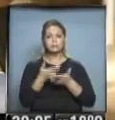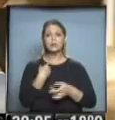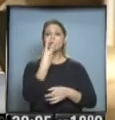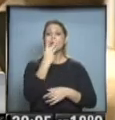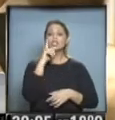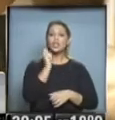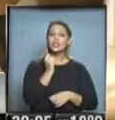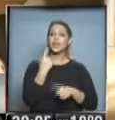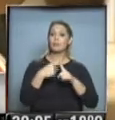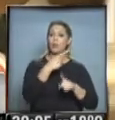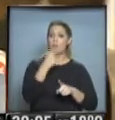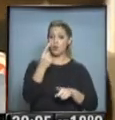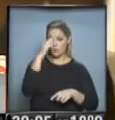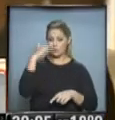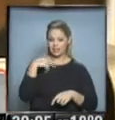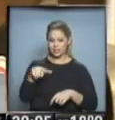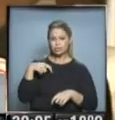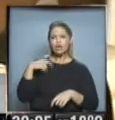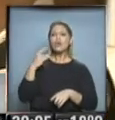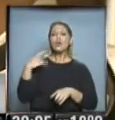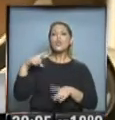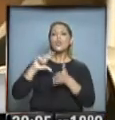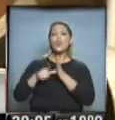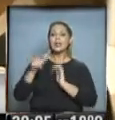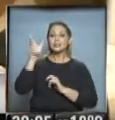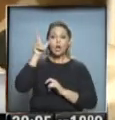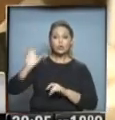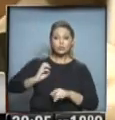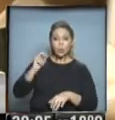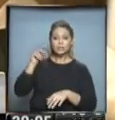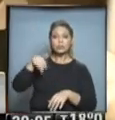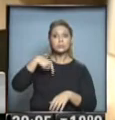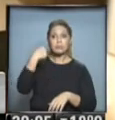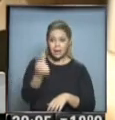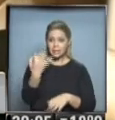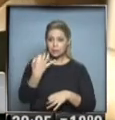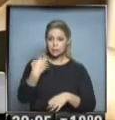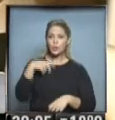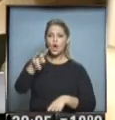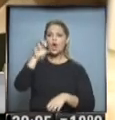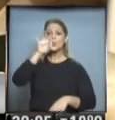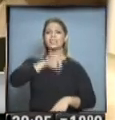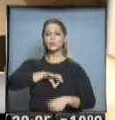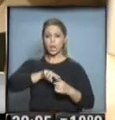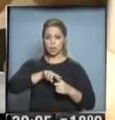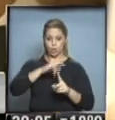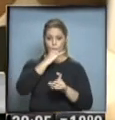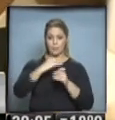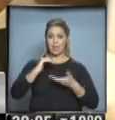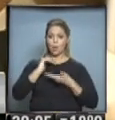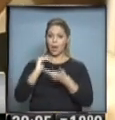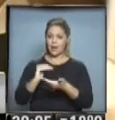día hábil del mes, ellos cobran desde hace 8 años el cuarto día hábil del mes. Mañana van a estar cobrando el sueldo, el medio